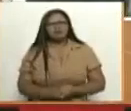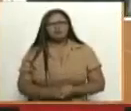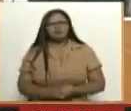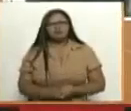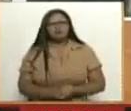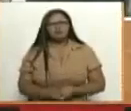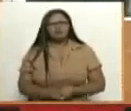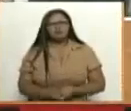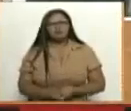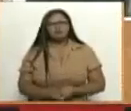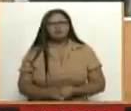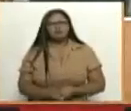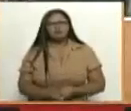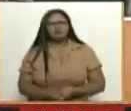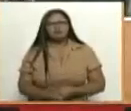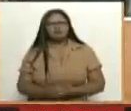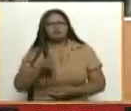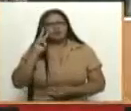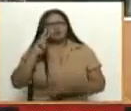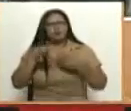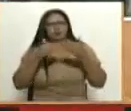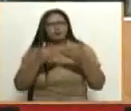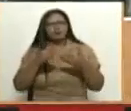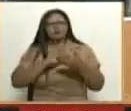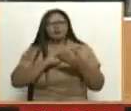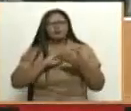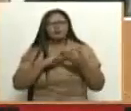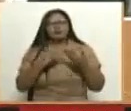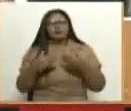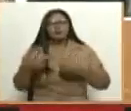dieron, porque en esa refinería la propia PDVSA